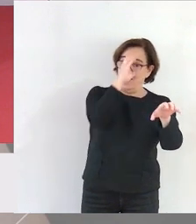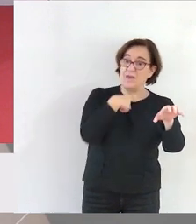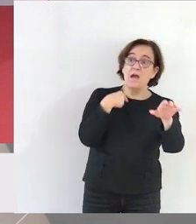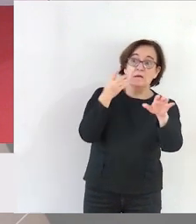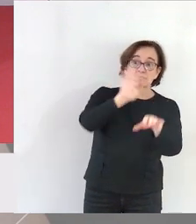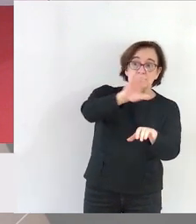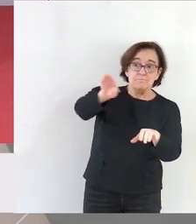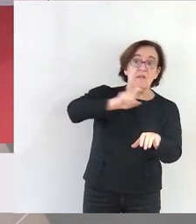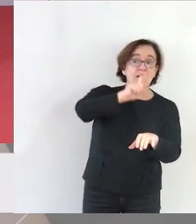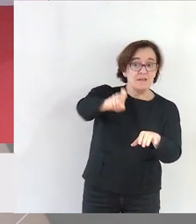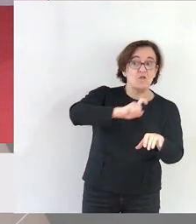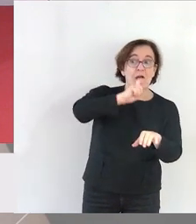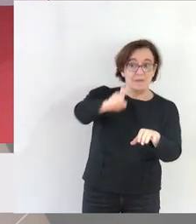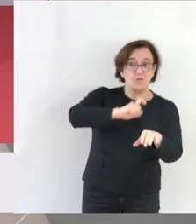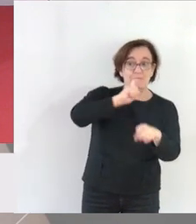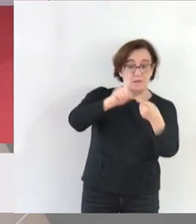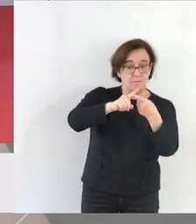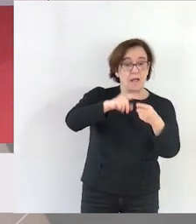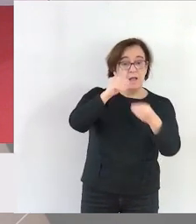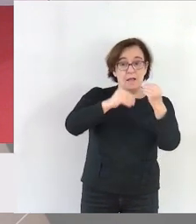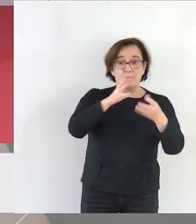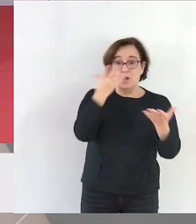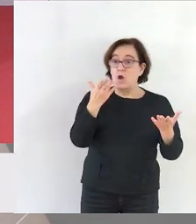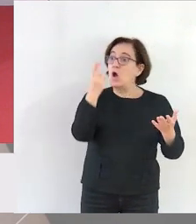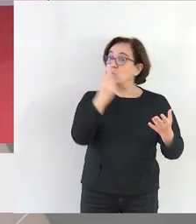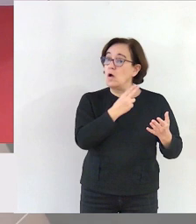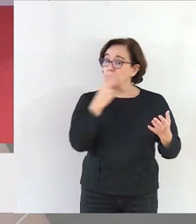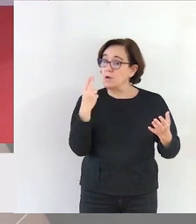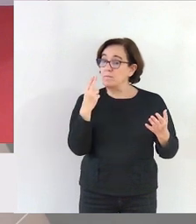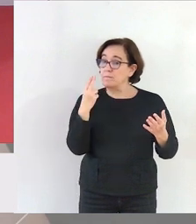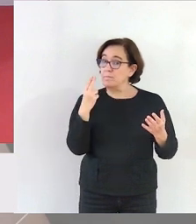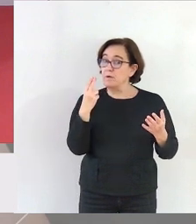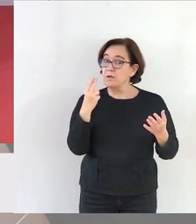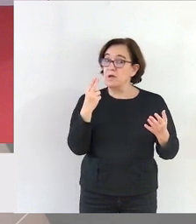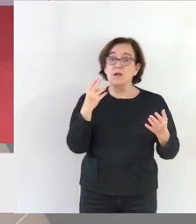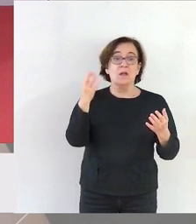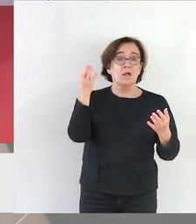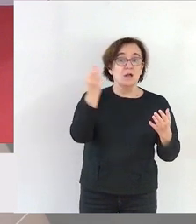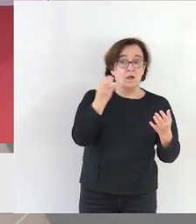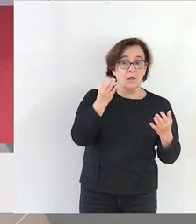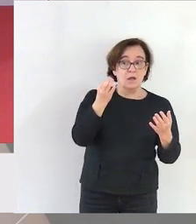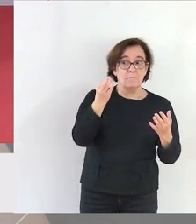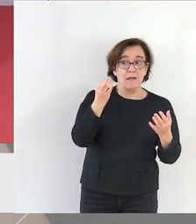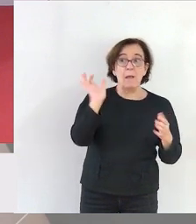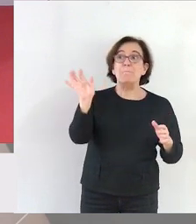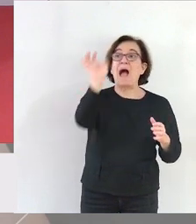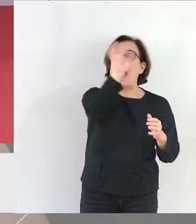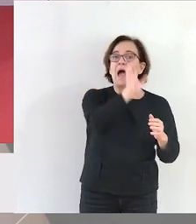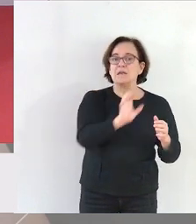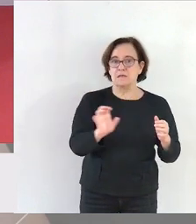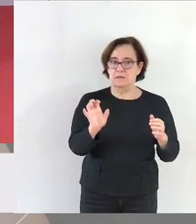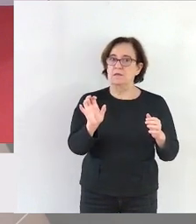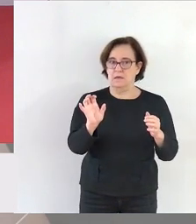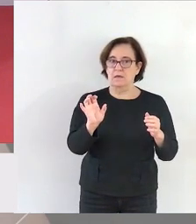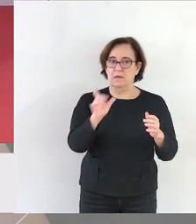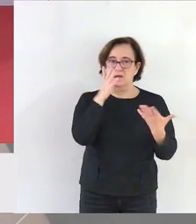está diciendo que habría que hacer para conseguir los compromisos y lo que los eh países que venden